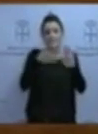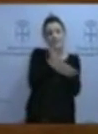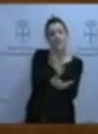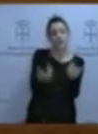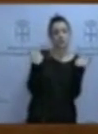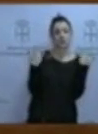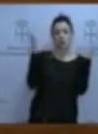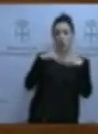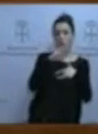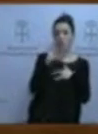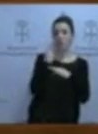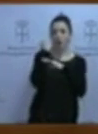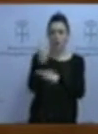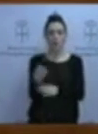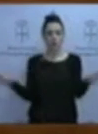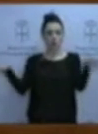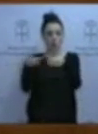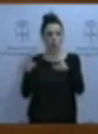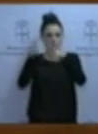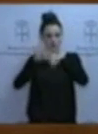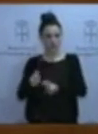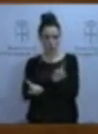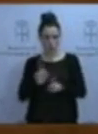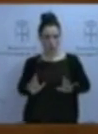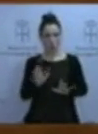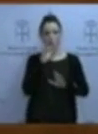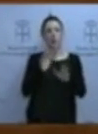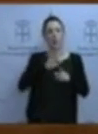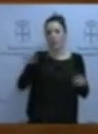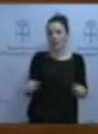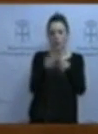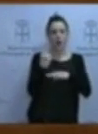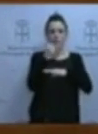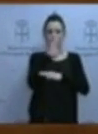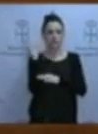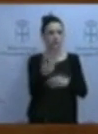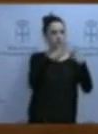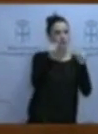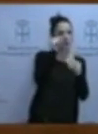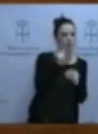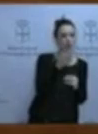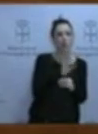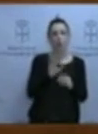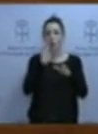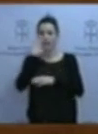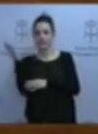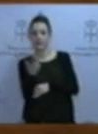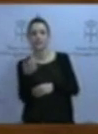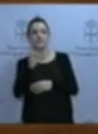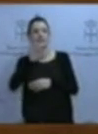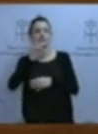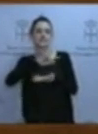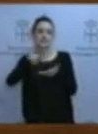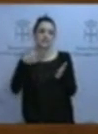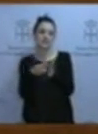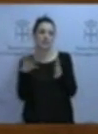dando sostén a estos grupos, ya sea vía Universidad de Uvieu o a través del SESPA.